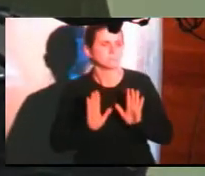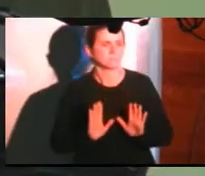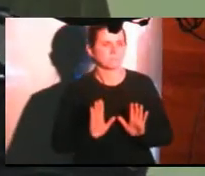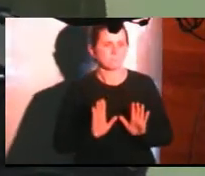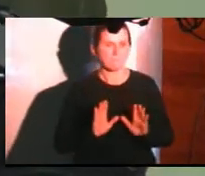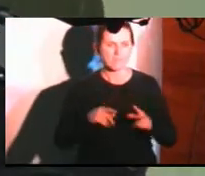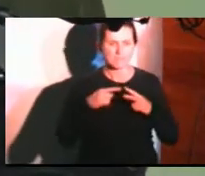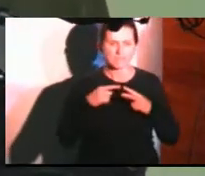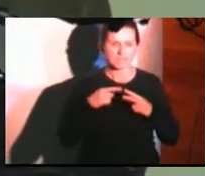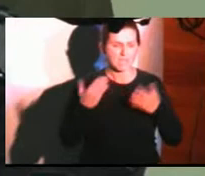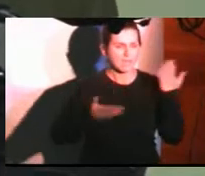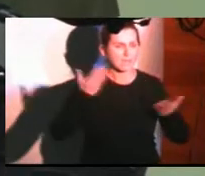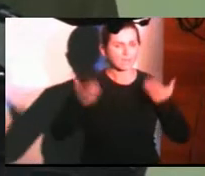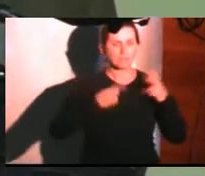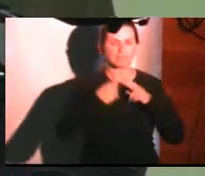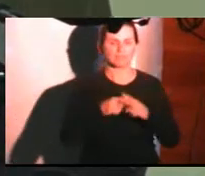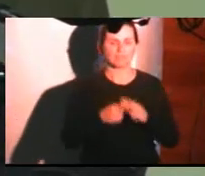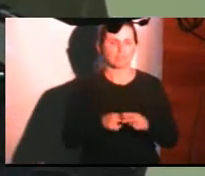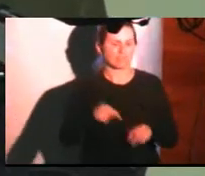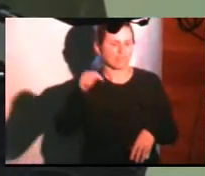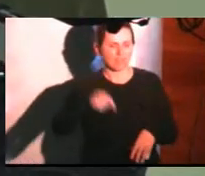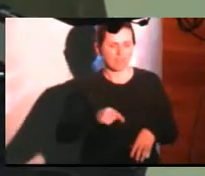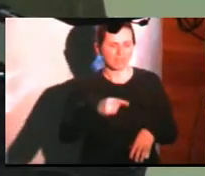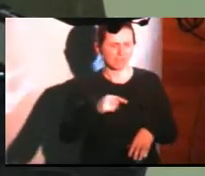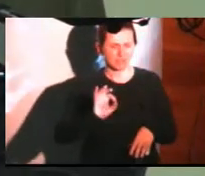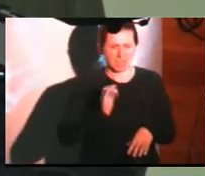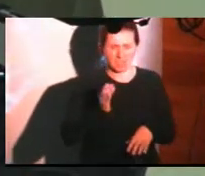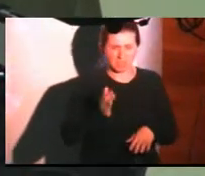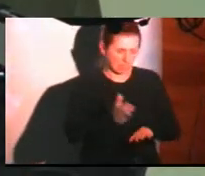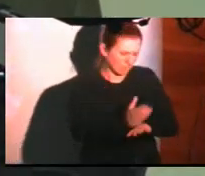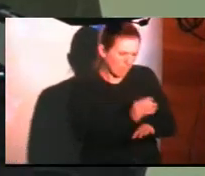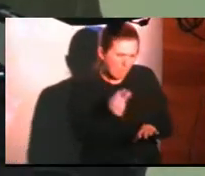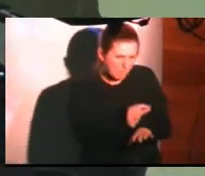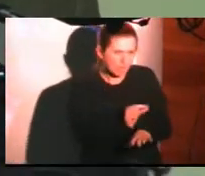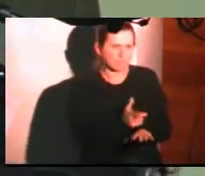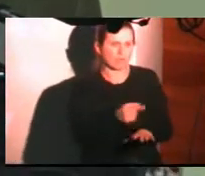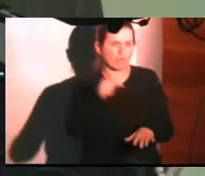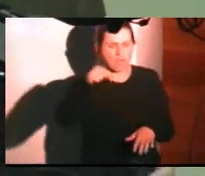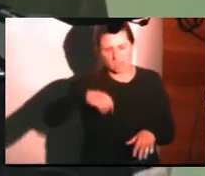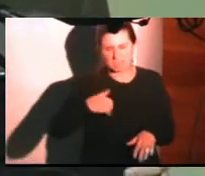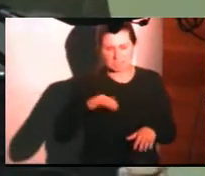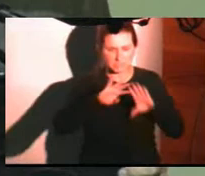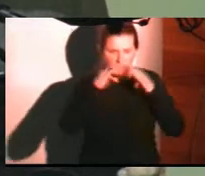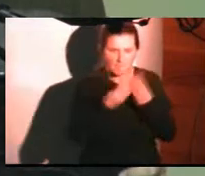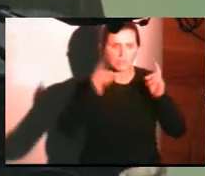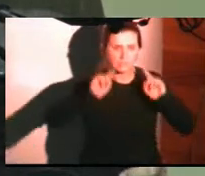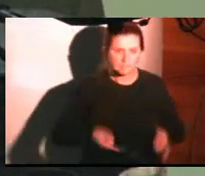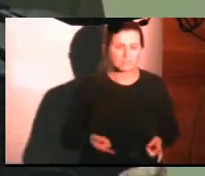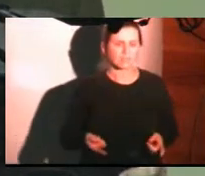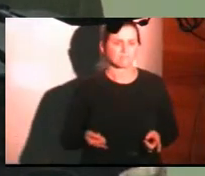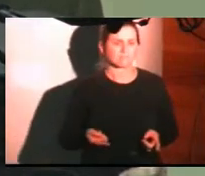viviendo en los últimos años es fenomenal en el mundo. Y poder